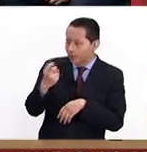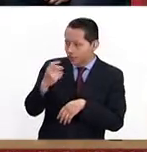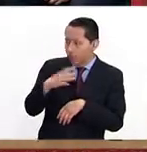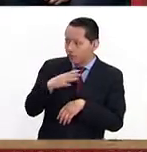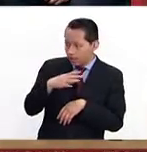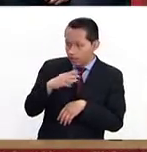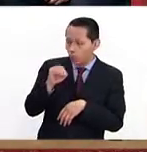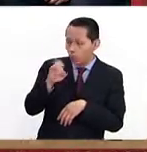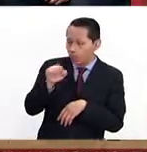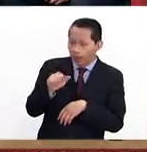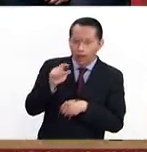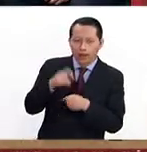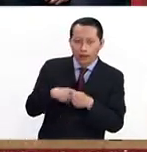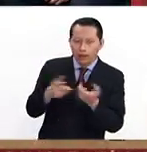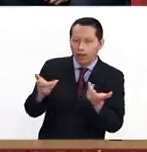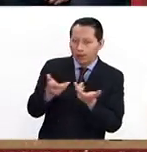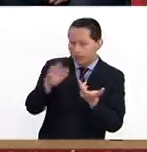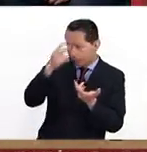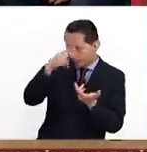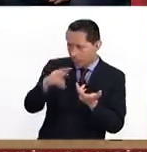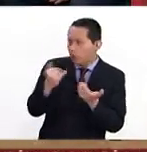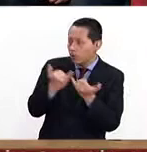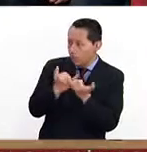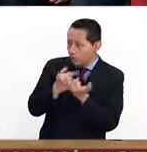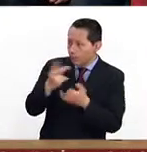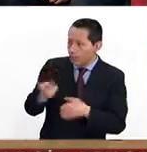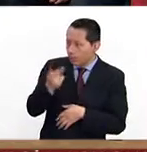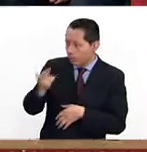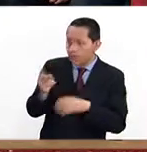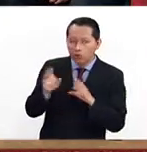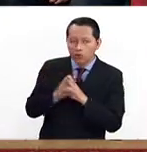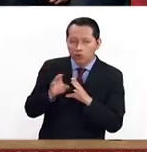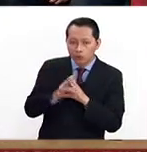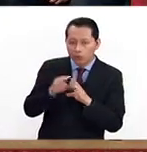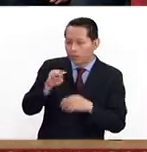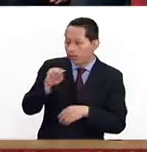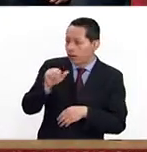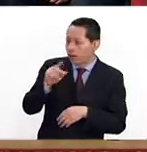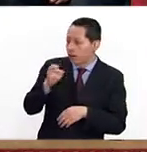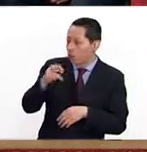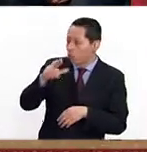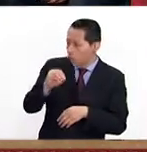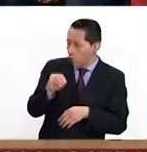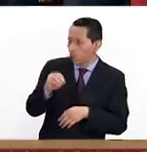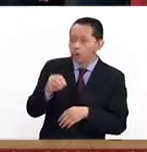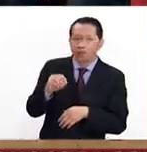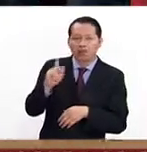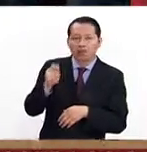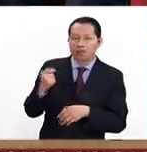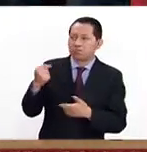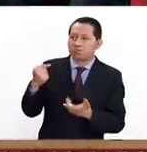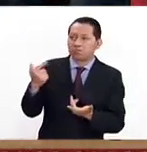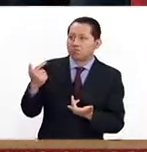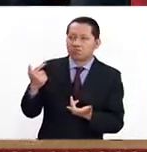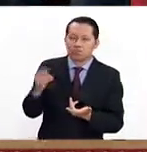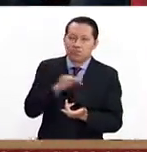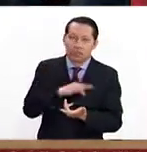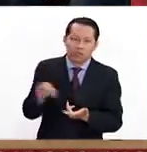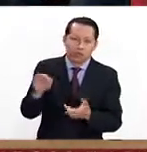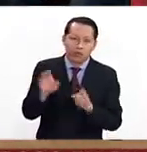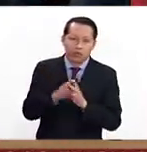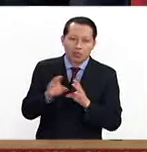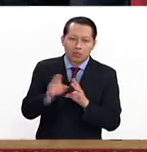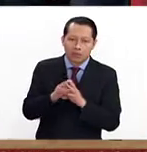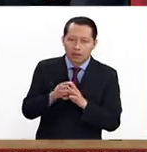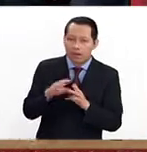la Organización de Estados Americanos? Y también preguntarte si Maduro se ha pasado pues por el